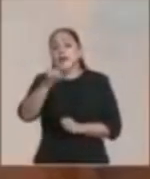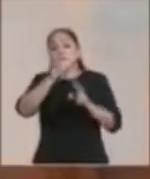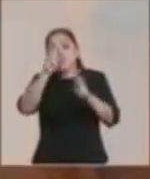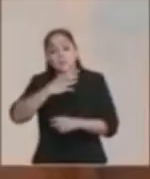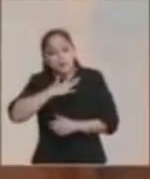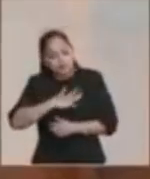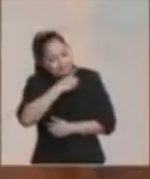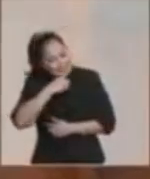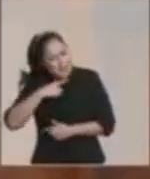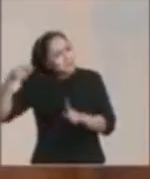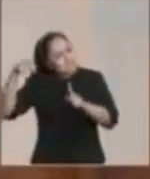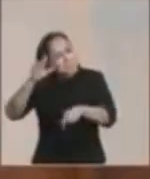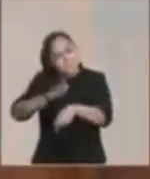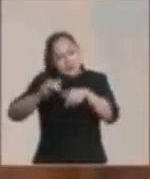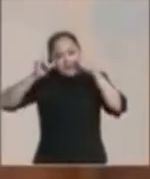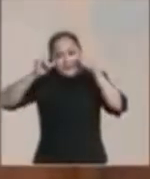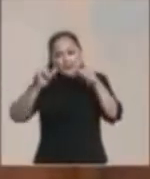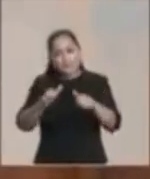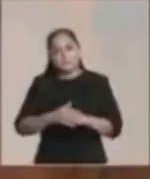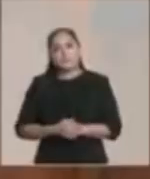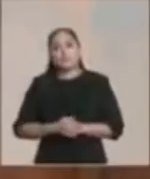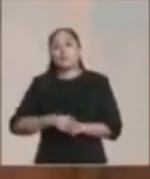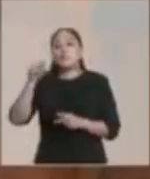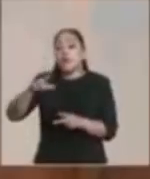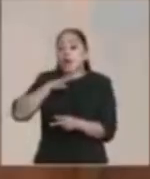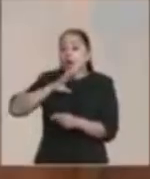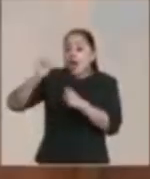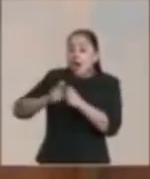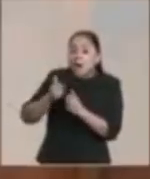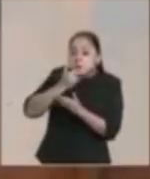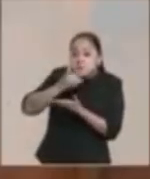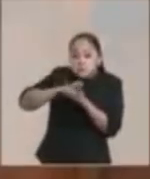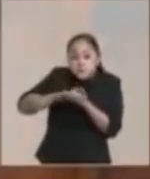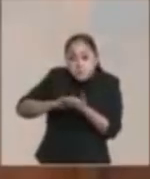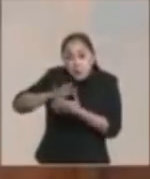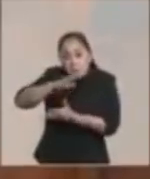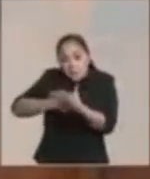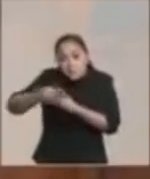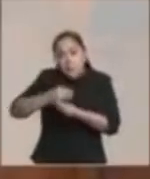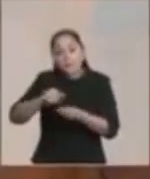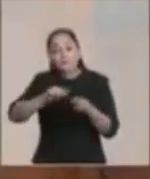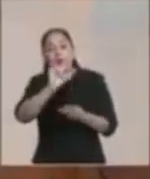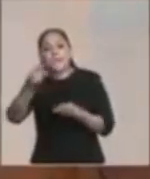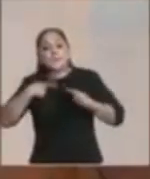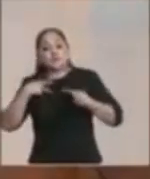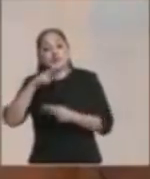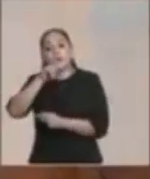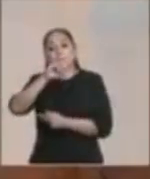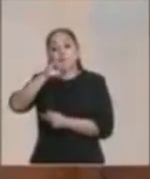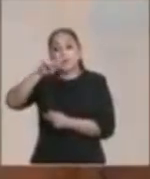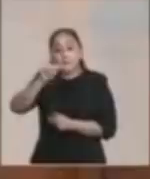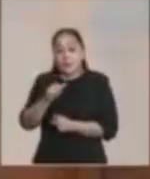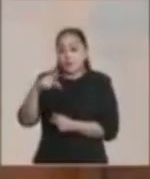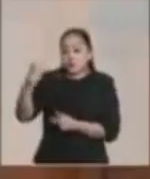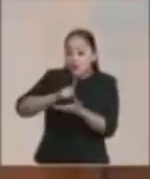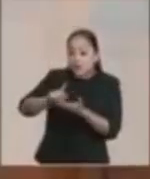justicia, mucho más énfasis también en el tema de la reparación del daño. Más énfasis incluso en las víctimas, en el derecho que tienen a